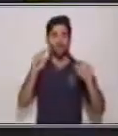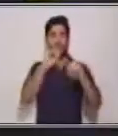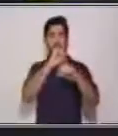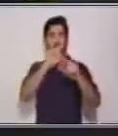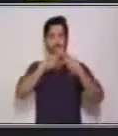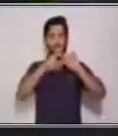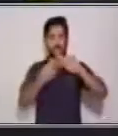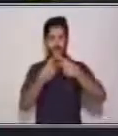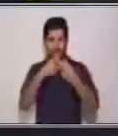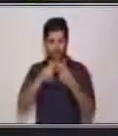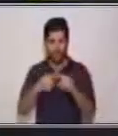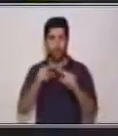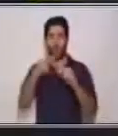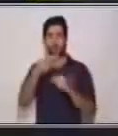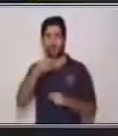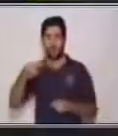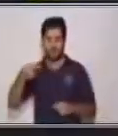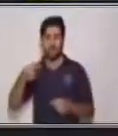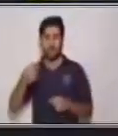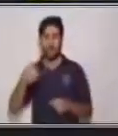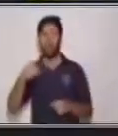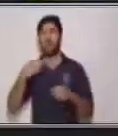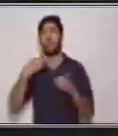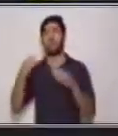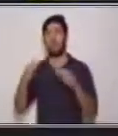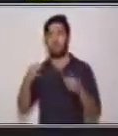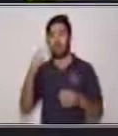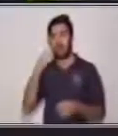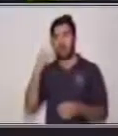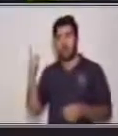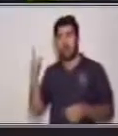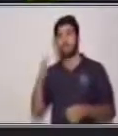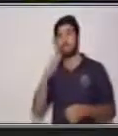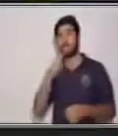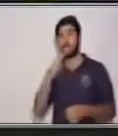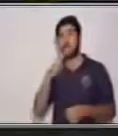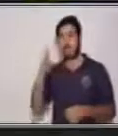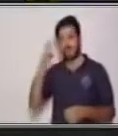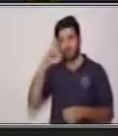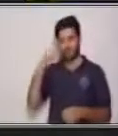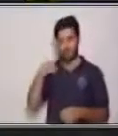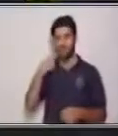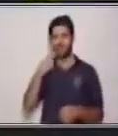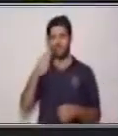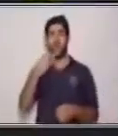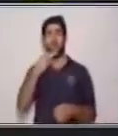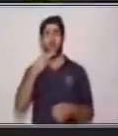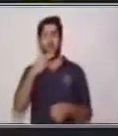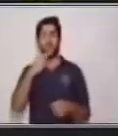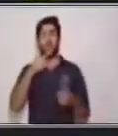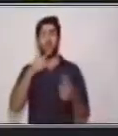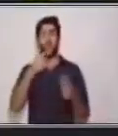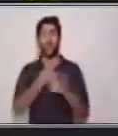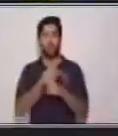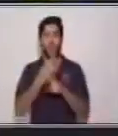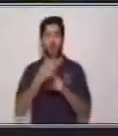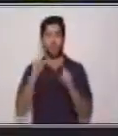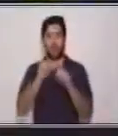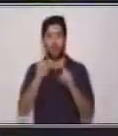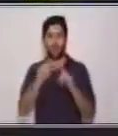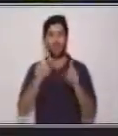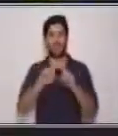guiones, ¿sí? Y aquí te voy a explicar lo de los verbos. Te mencioné al inicio que las secuencias comienzan con verbos que pueden estar